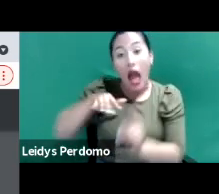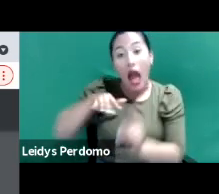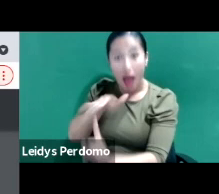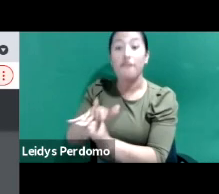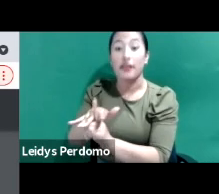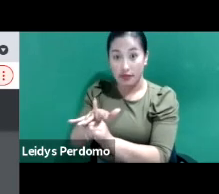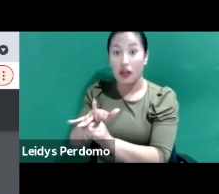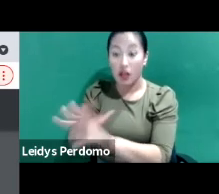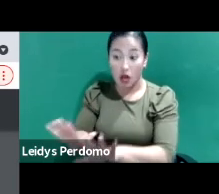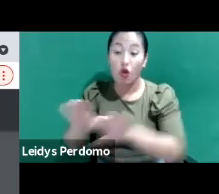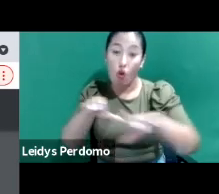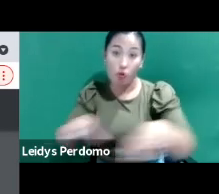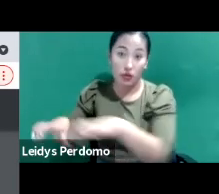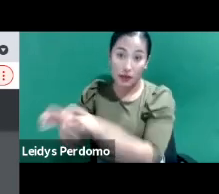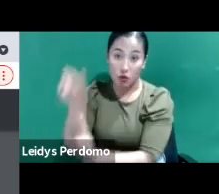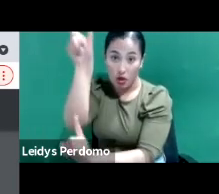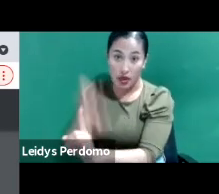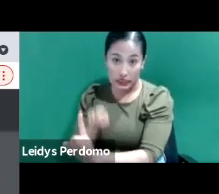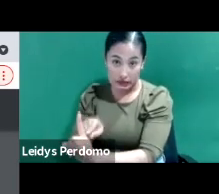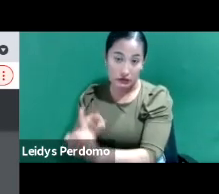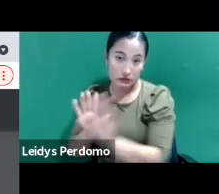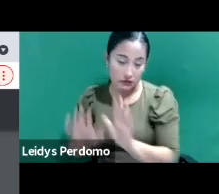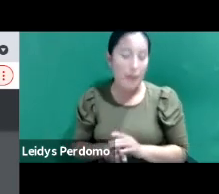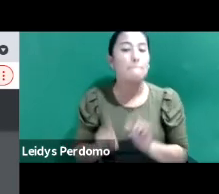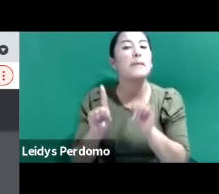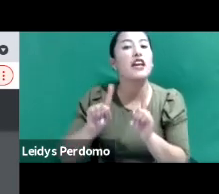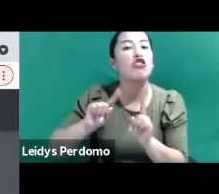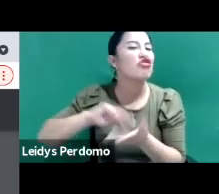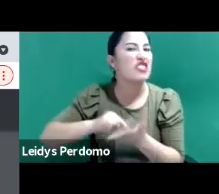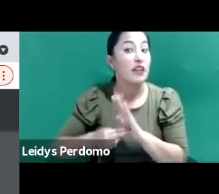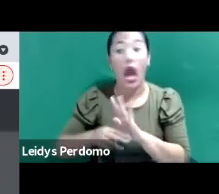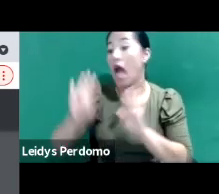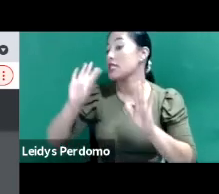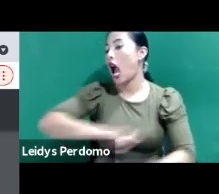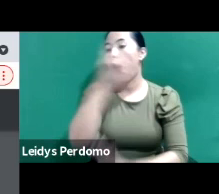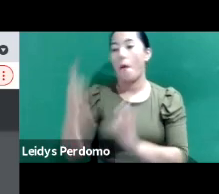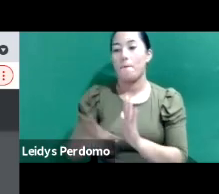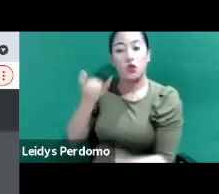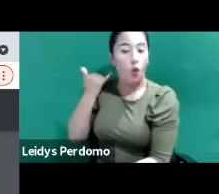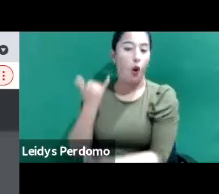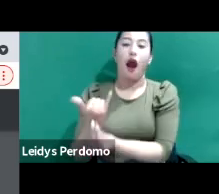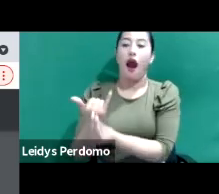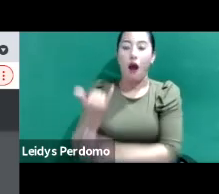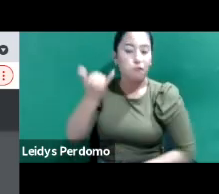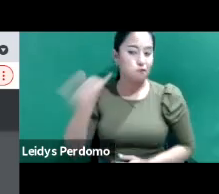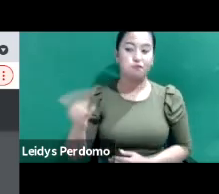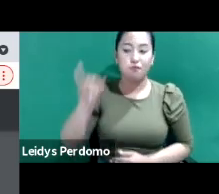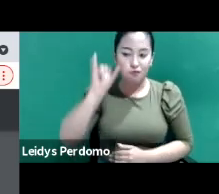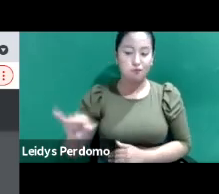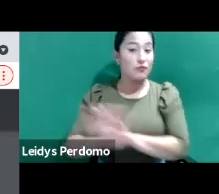en el comportamiento de un sujeto, pero no lo definen. ¿No? Entonces, nosotros tenemos esa